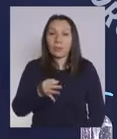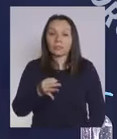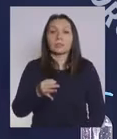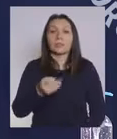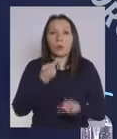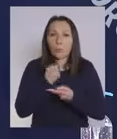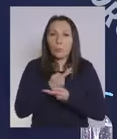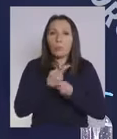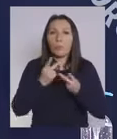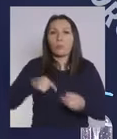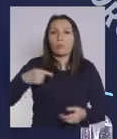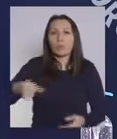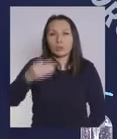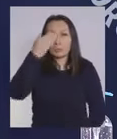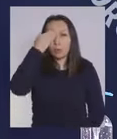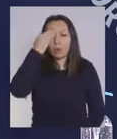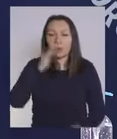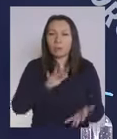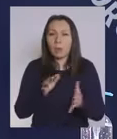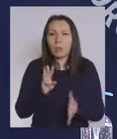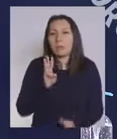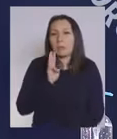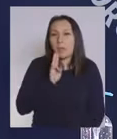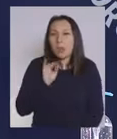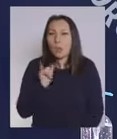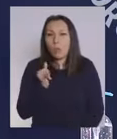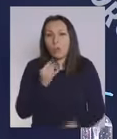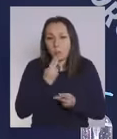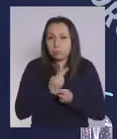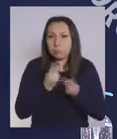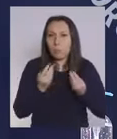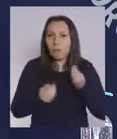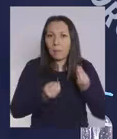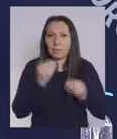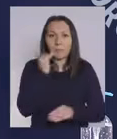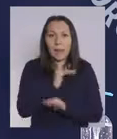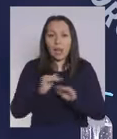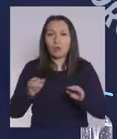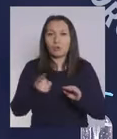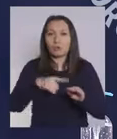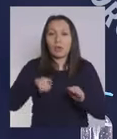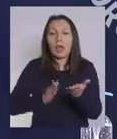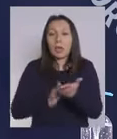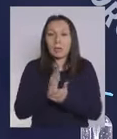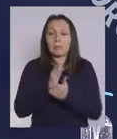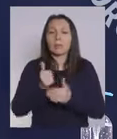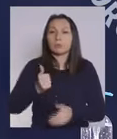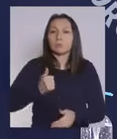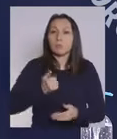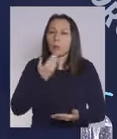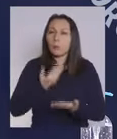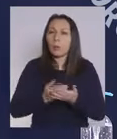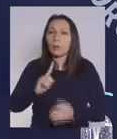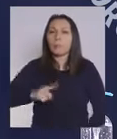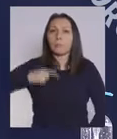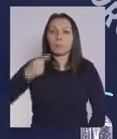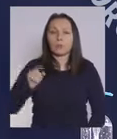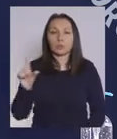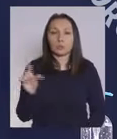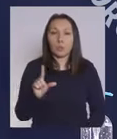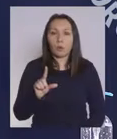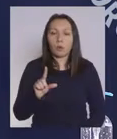vamos a dar a conocer en los próximos días, entre el día miércoles y el día jueves, para que este empiece a ser operativo a partir del próximo